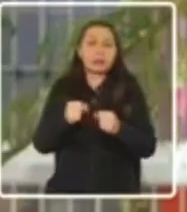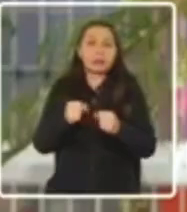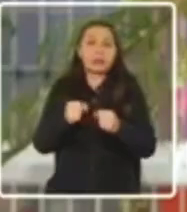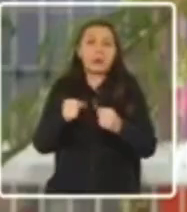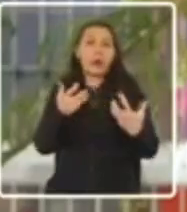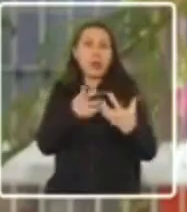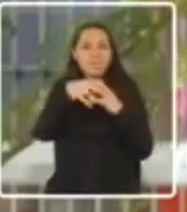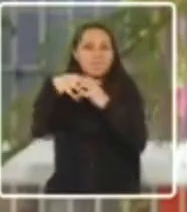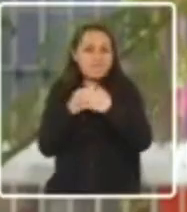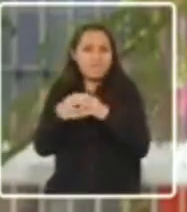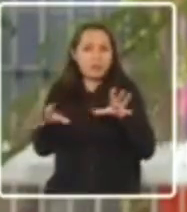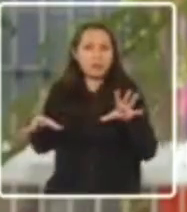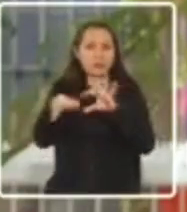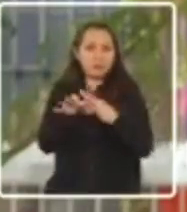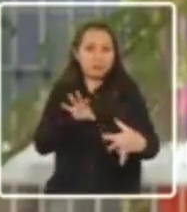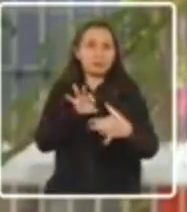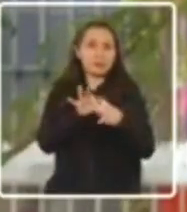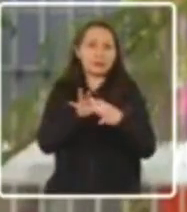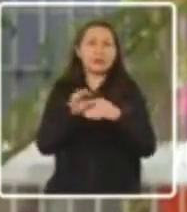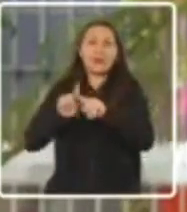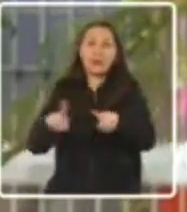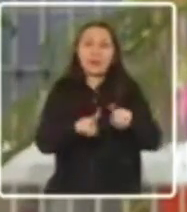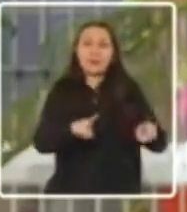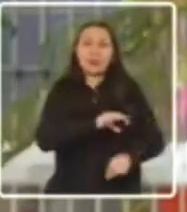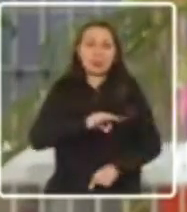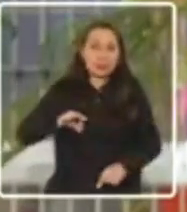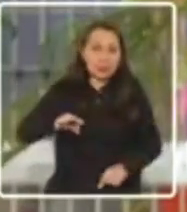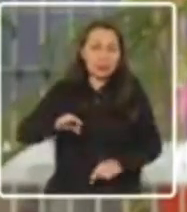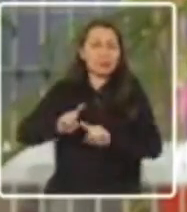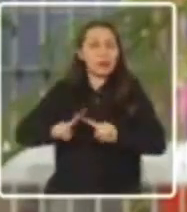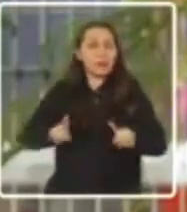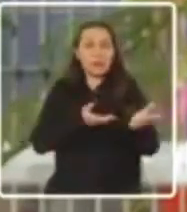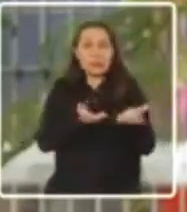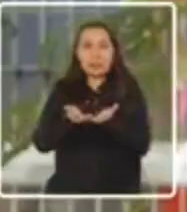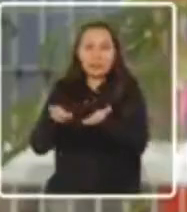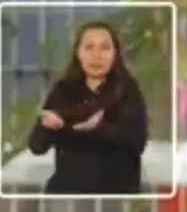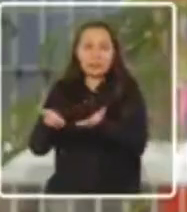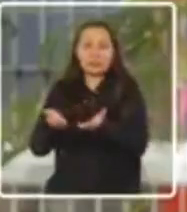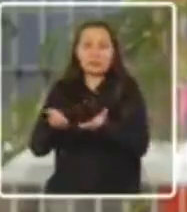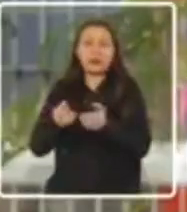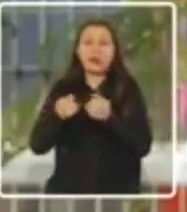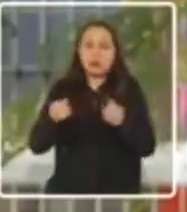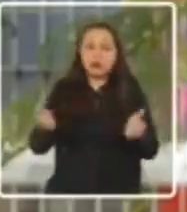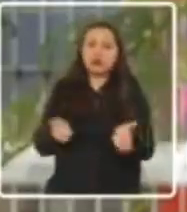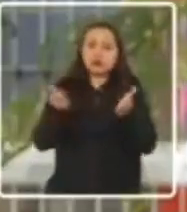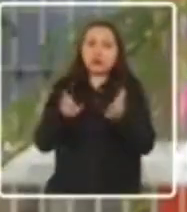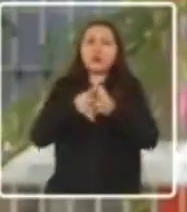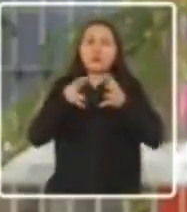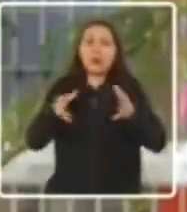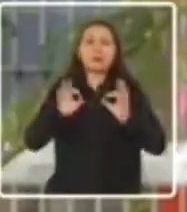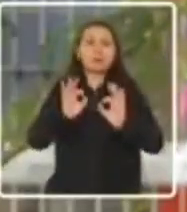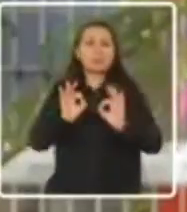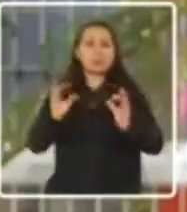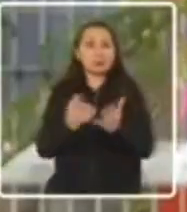la interseccionalidad entre diferentes ministerios, entre diferentes servicios, se potencia mucho más y se vuelve